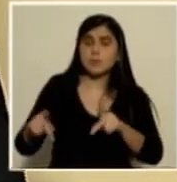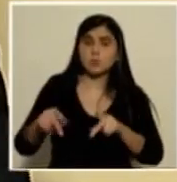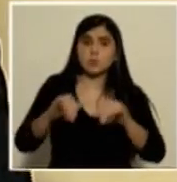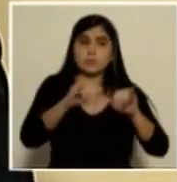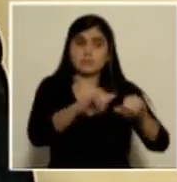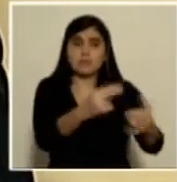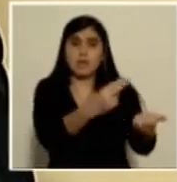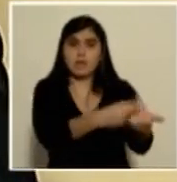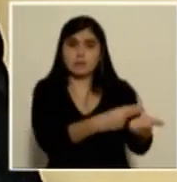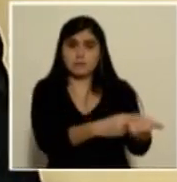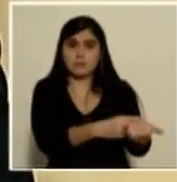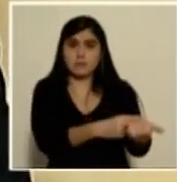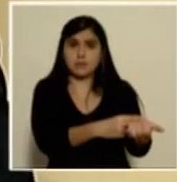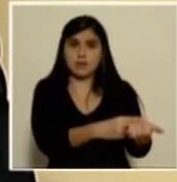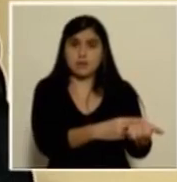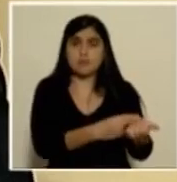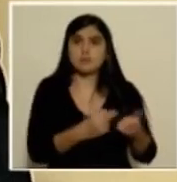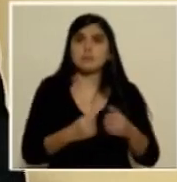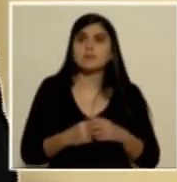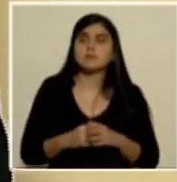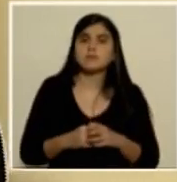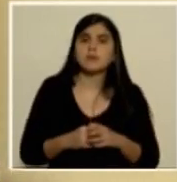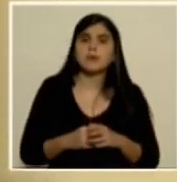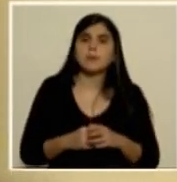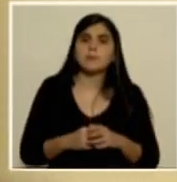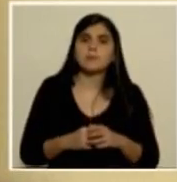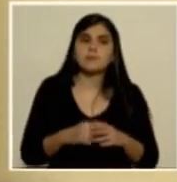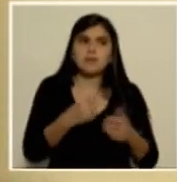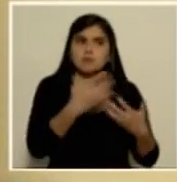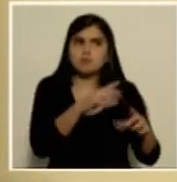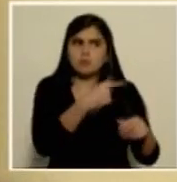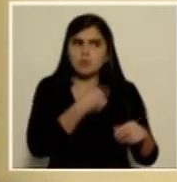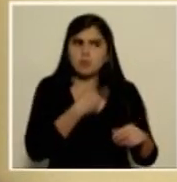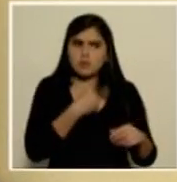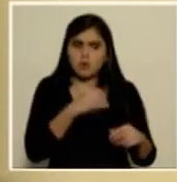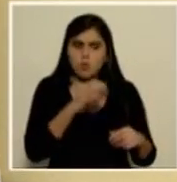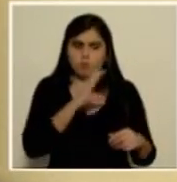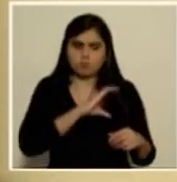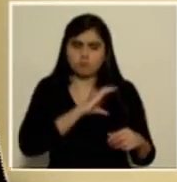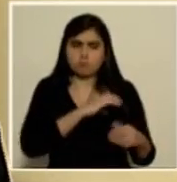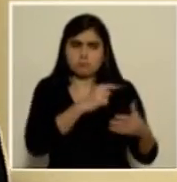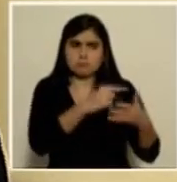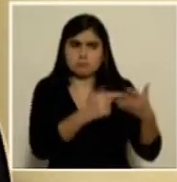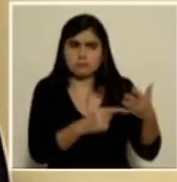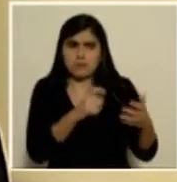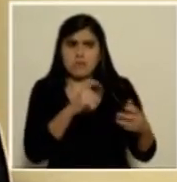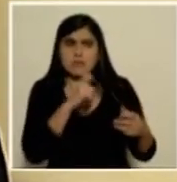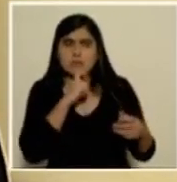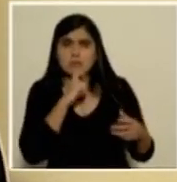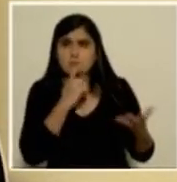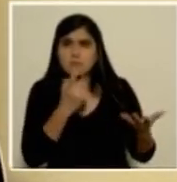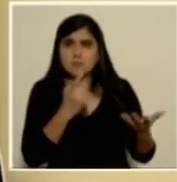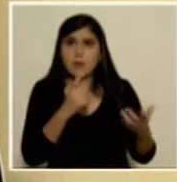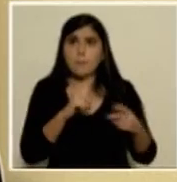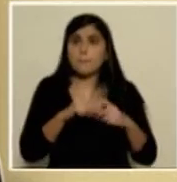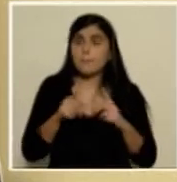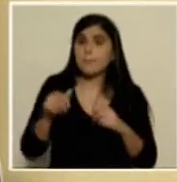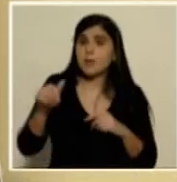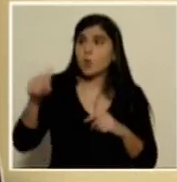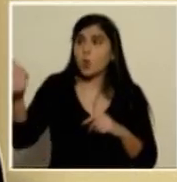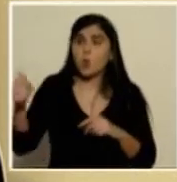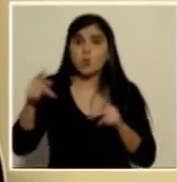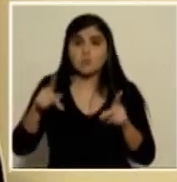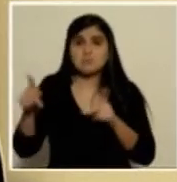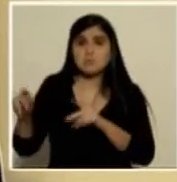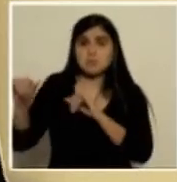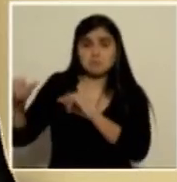pues un patrón, el hecho de hacer las pruebas para dar de alta, porque han tenido un patrón pues un poquito más complicado, pero en realidad para las personas que se manejan ambulatoriamente no existe ninguna